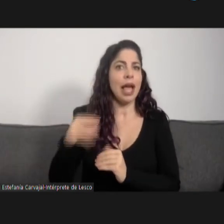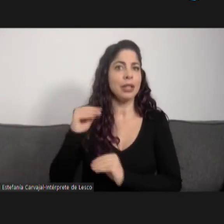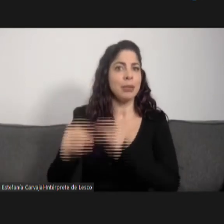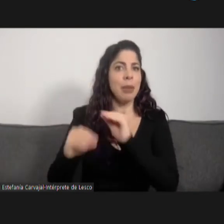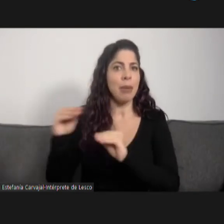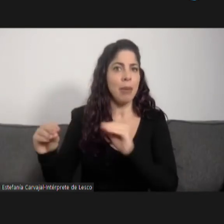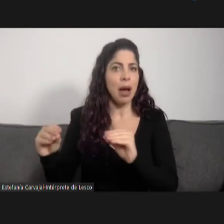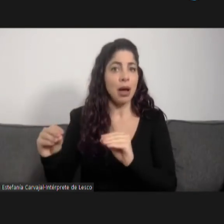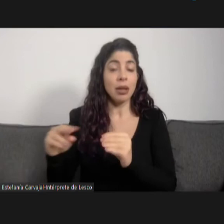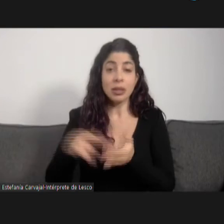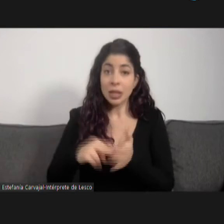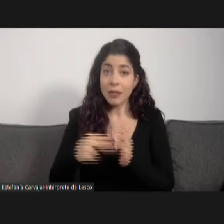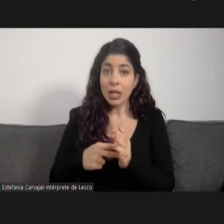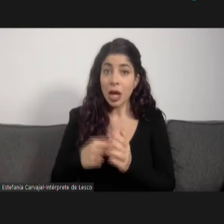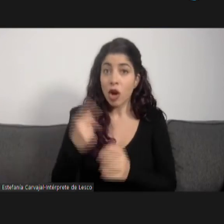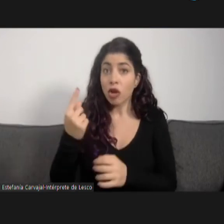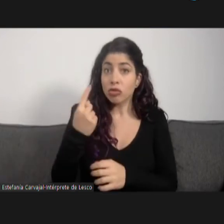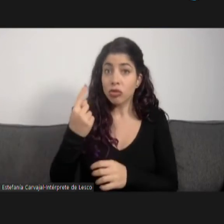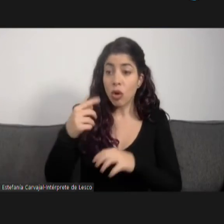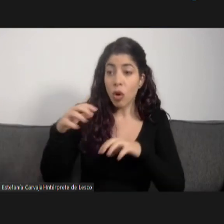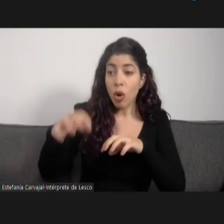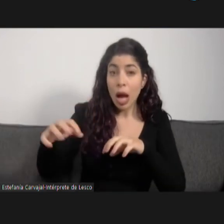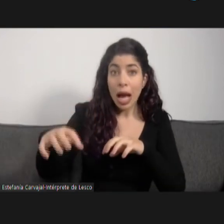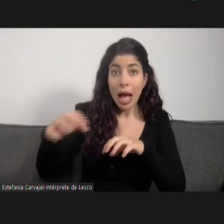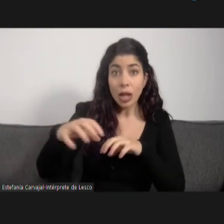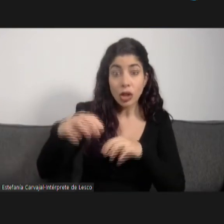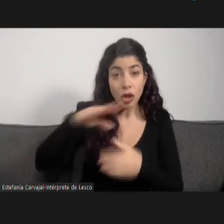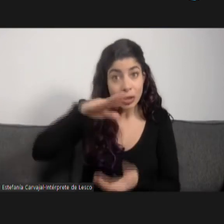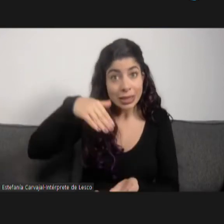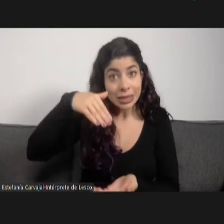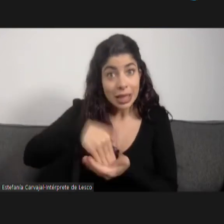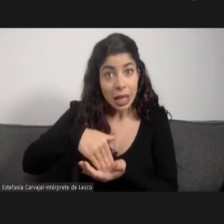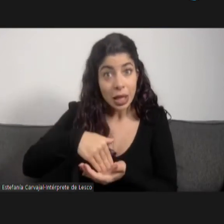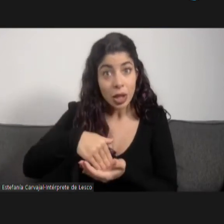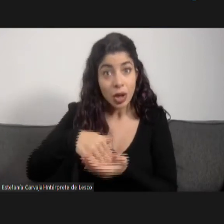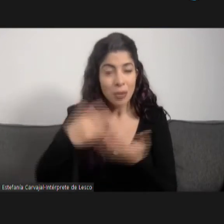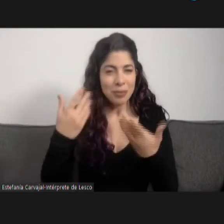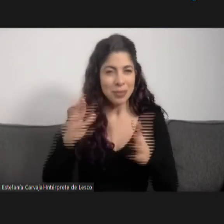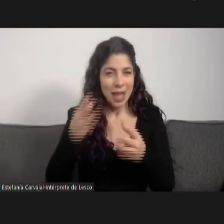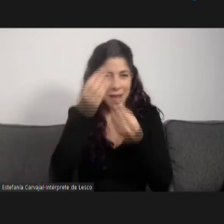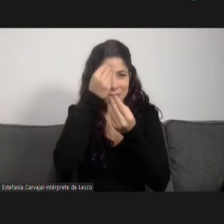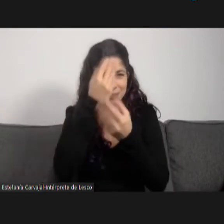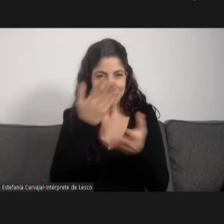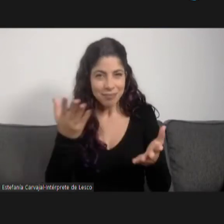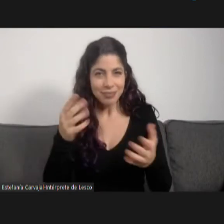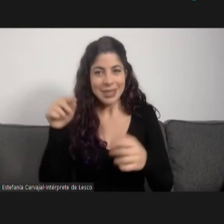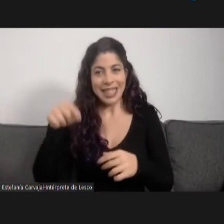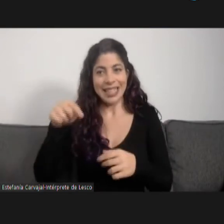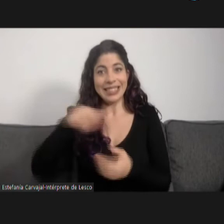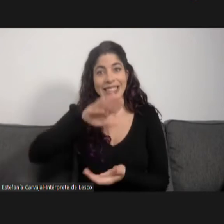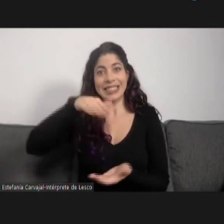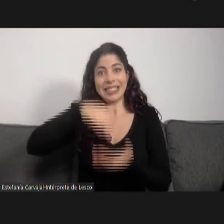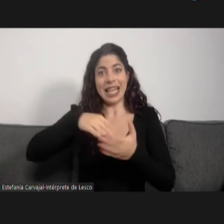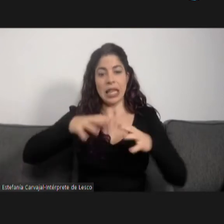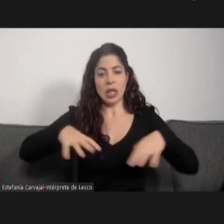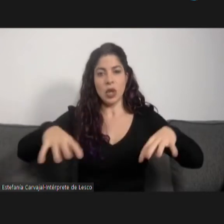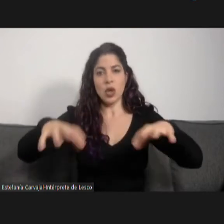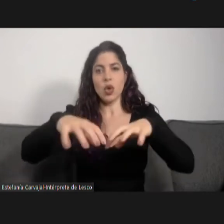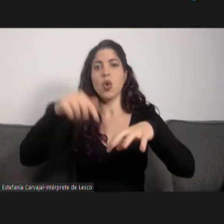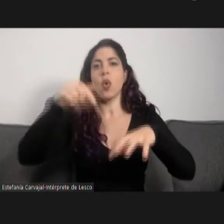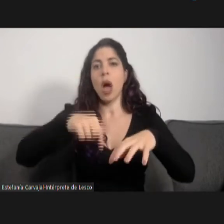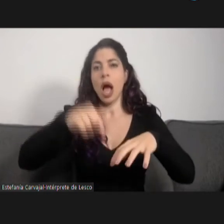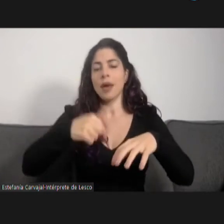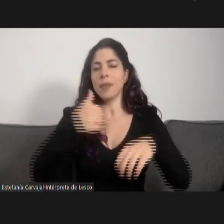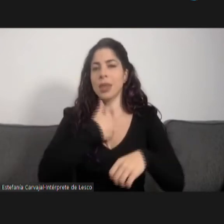se incluyen cantones que están en la región central, que ya se ha anunciado, es la que va a tener